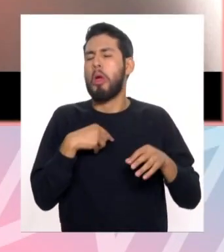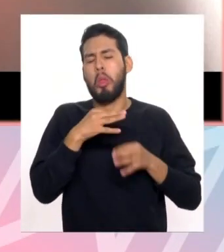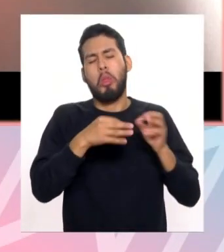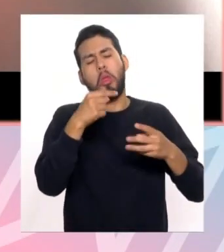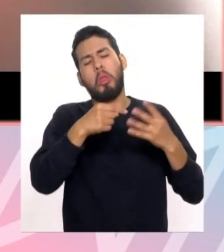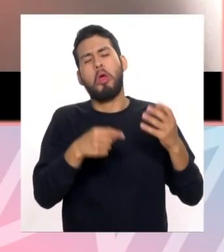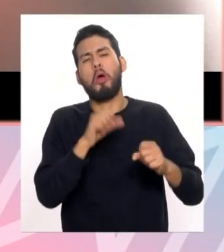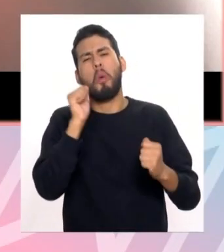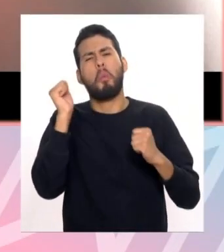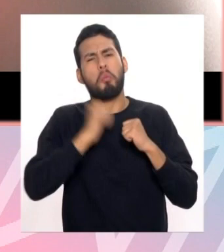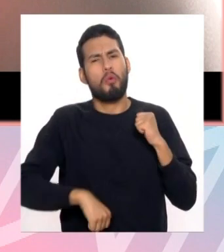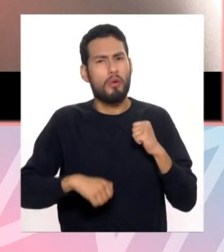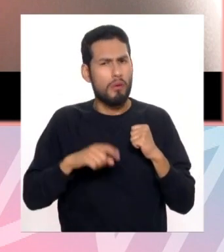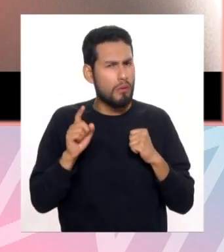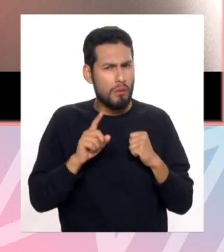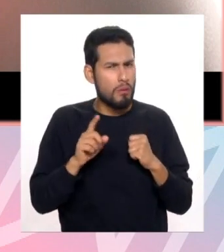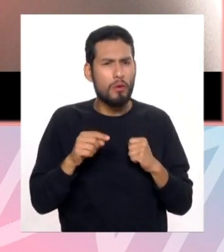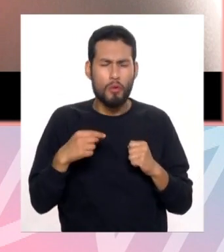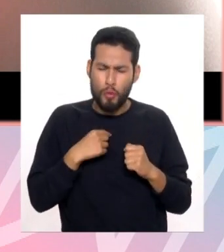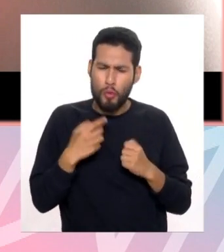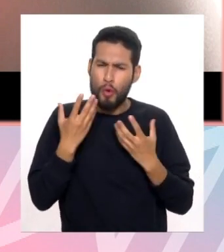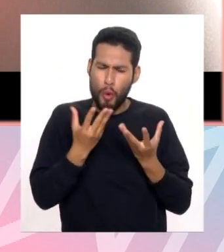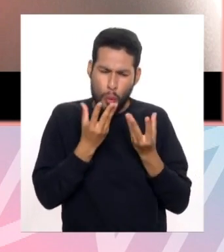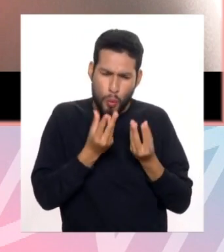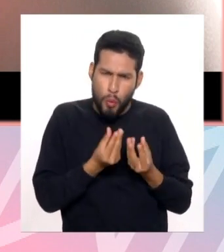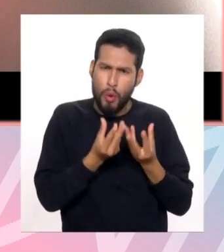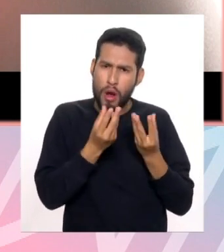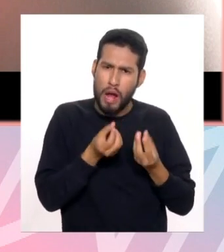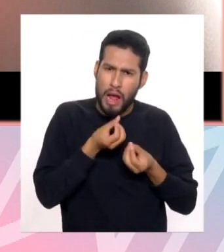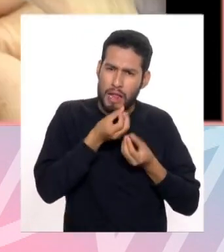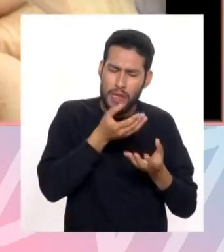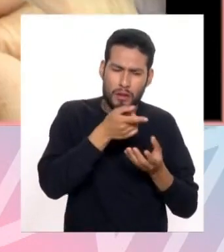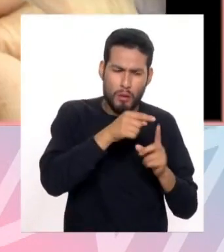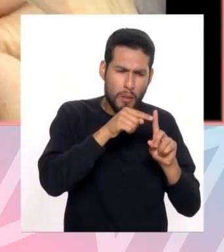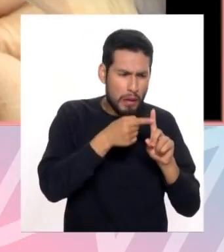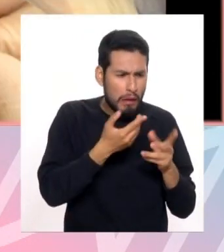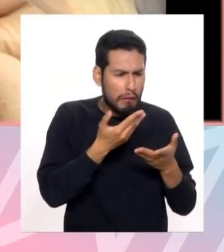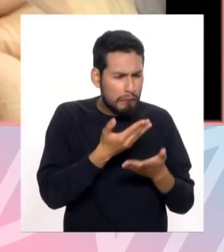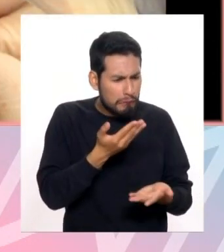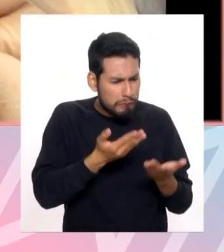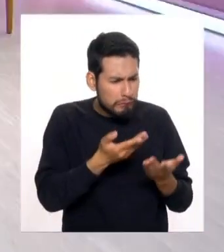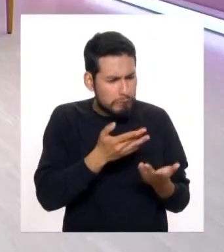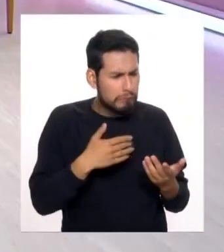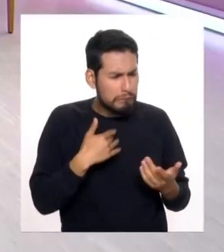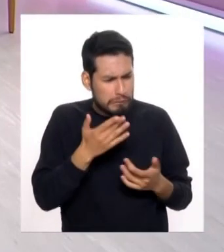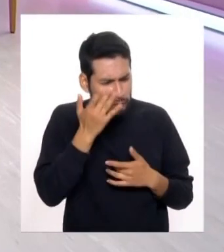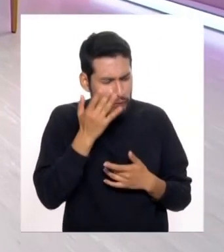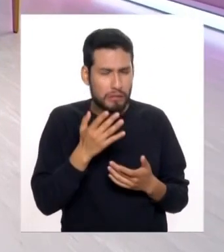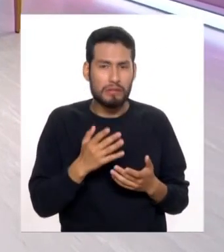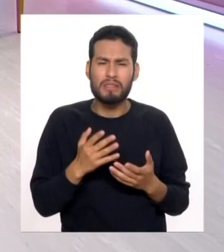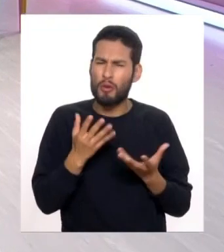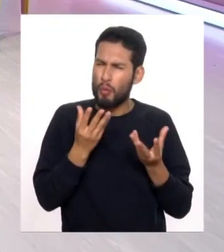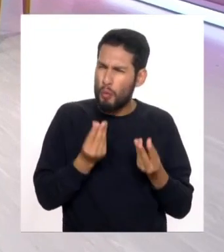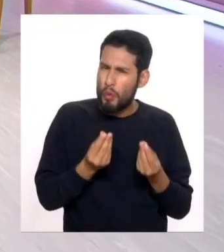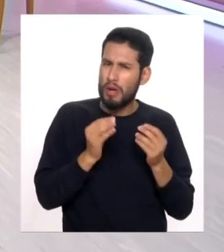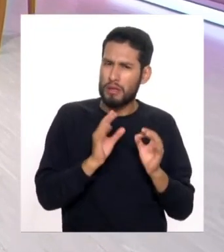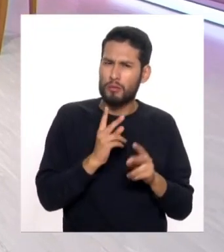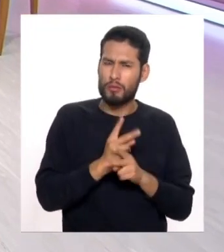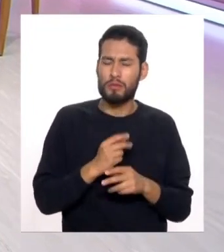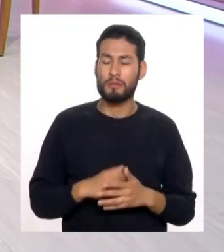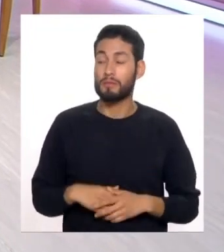de que el bebé pueda tener algo malo es sumamente importante. Las dos partes. Ahí, por ejemplo, relevamos la importancia de